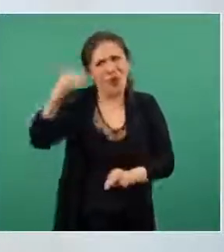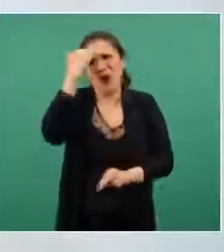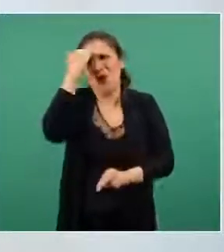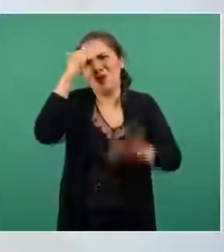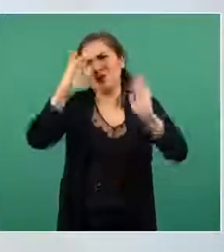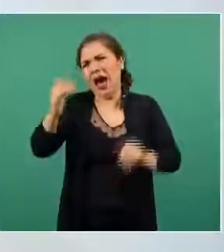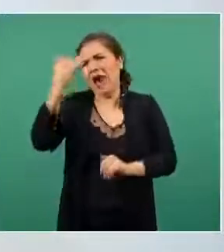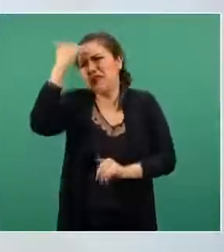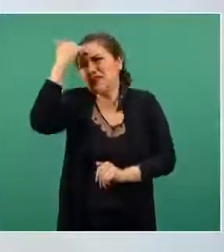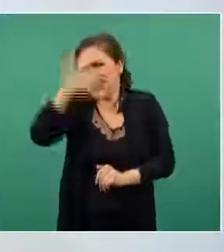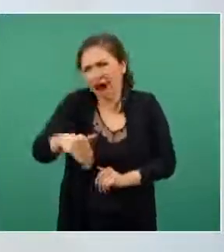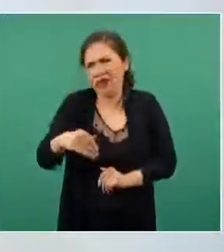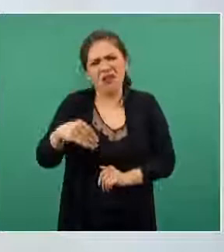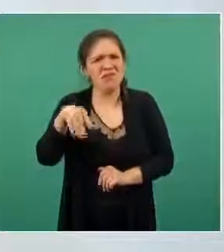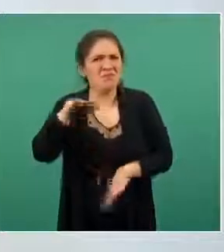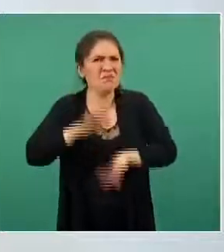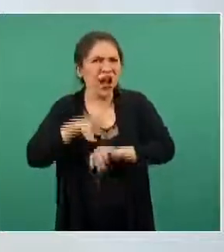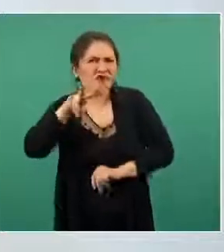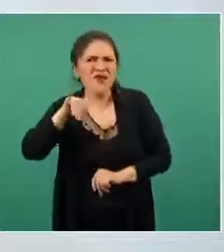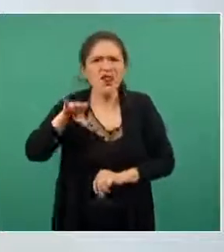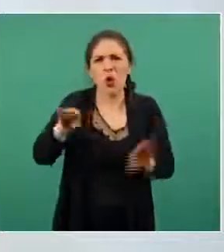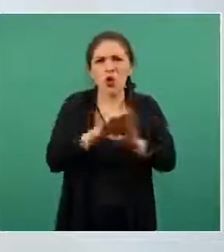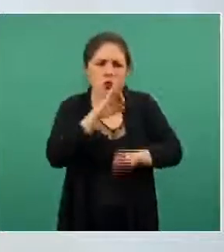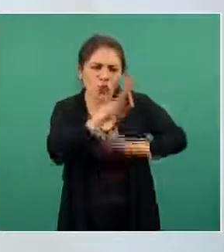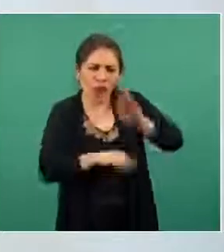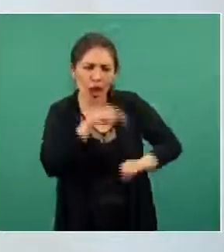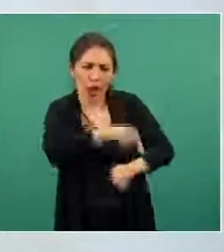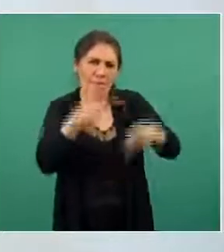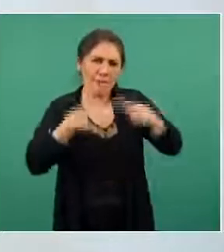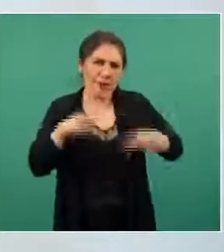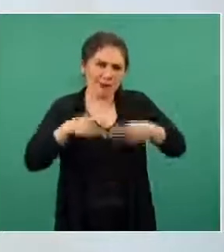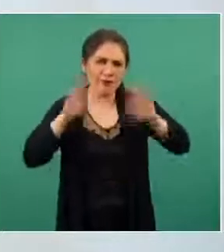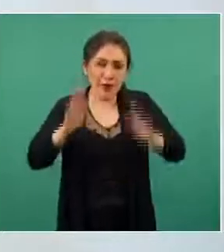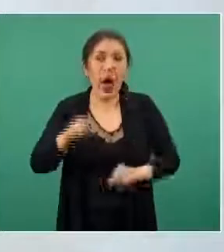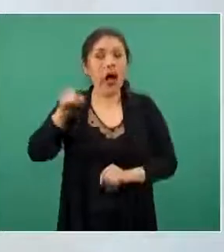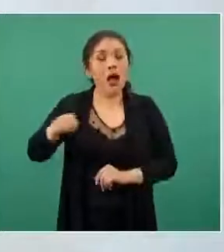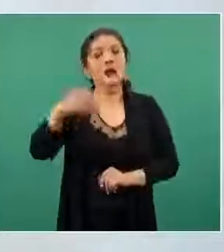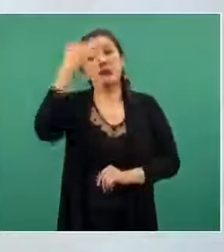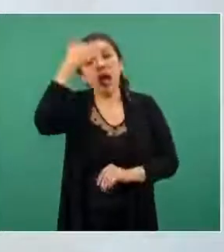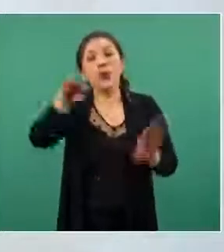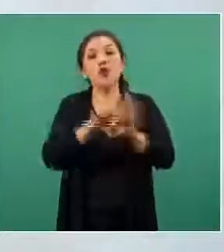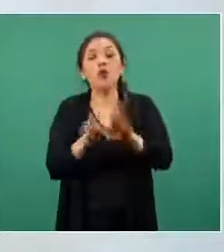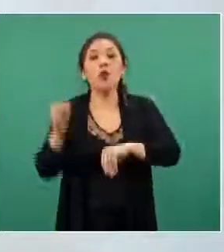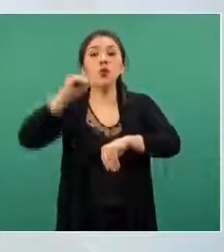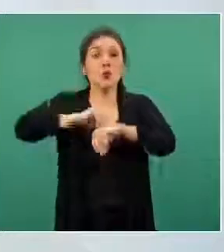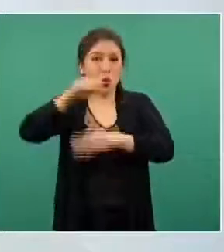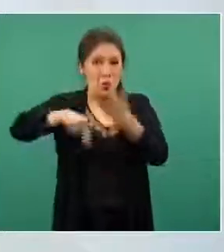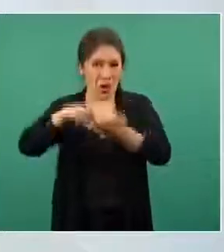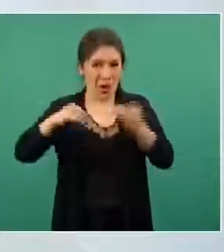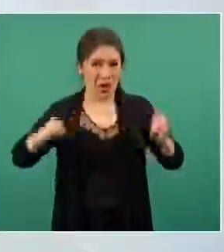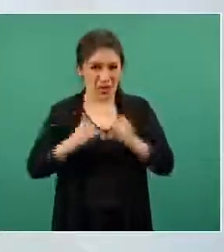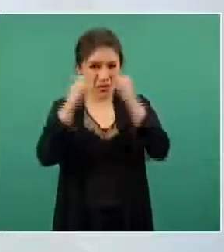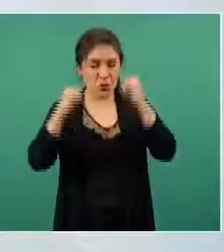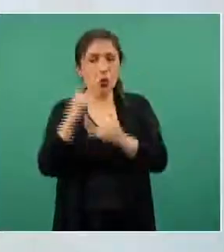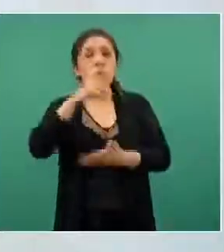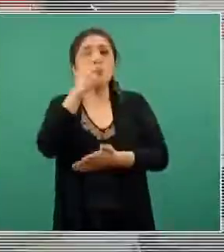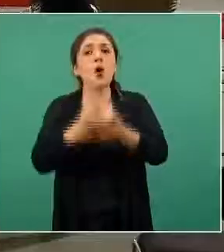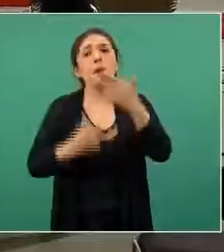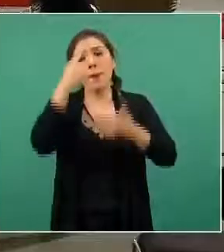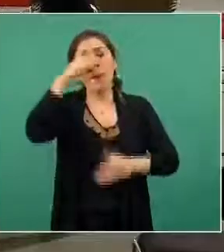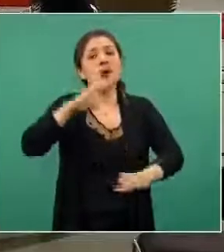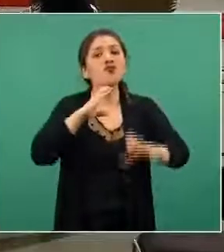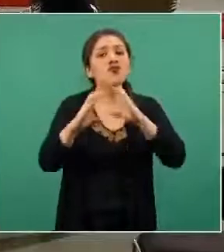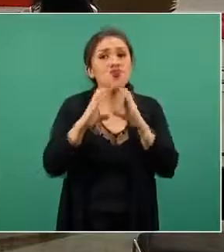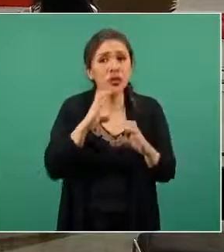muy avesadas en el tratamiento de nuestros pacientes. Ellas establecieron en nuestro instituto un programa de